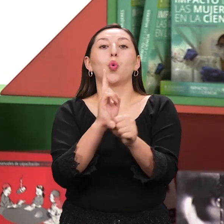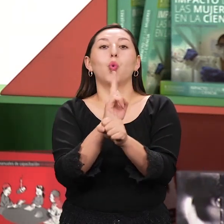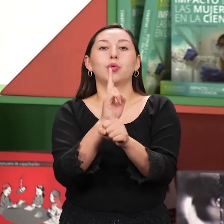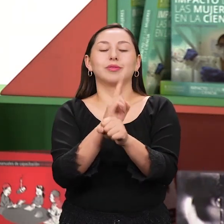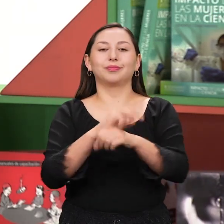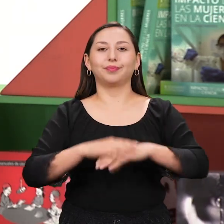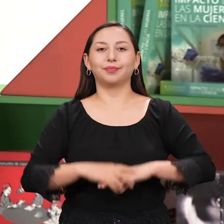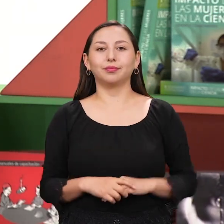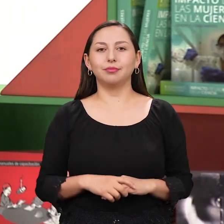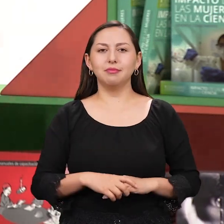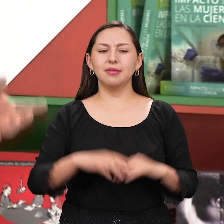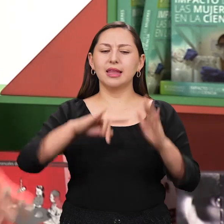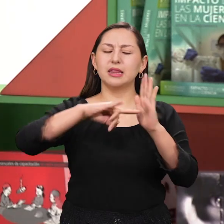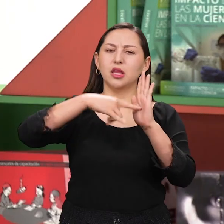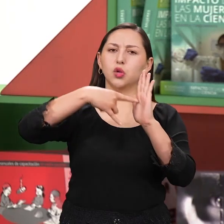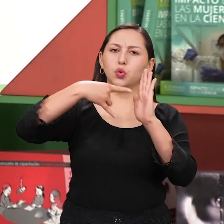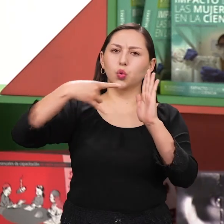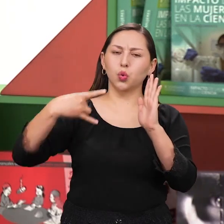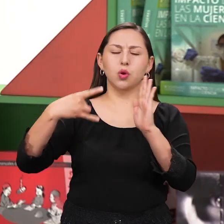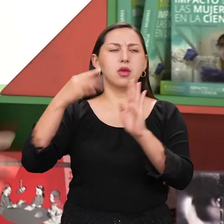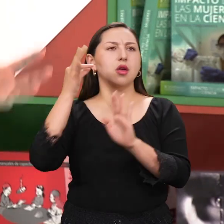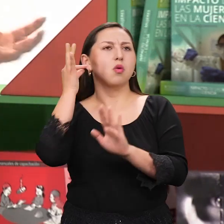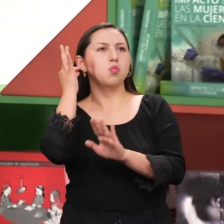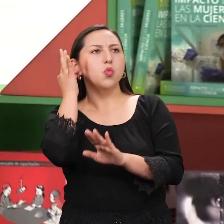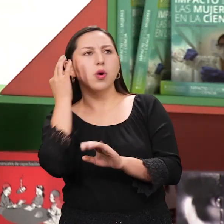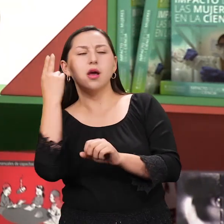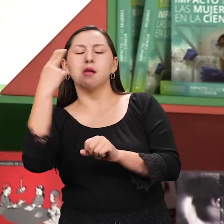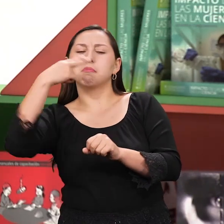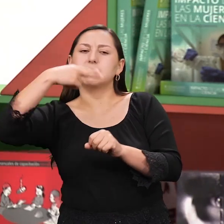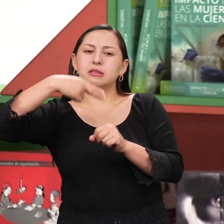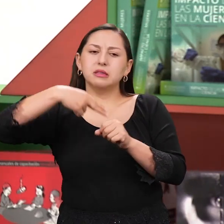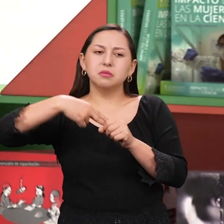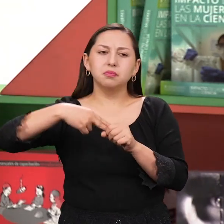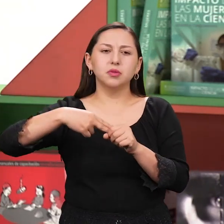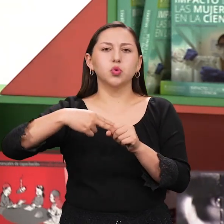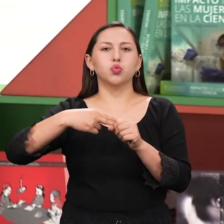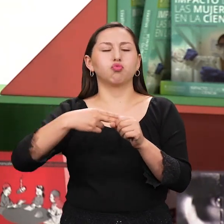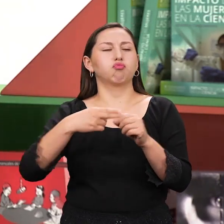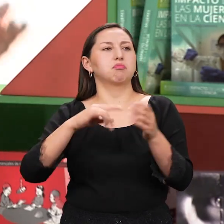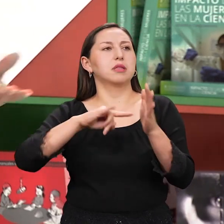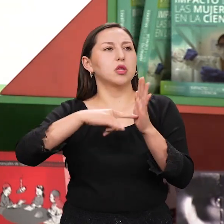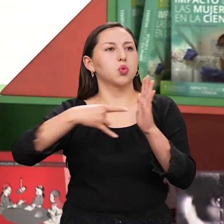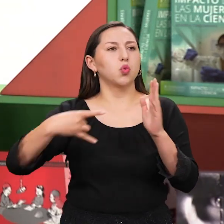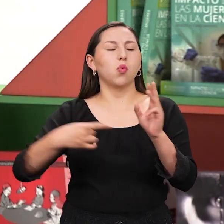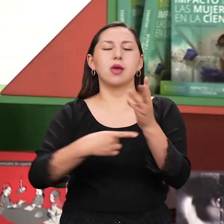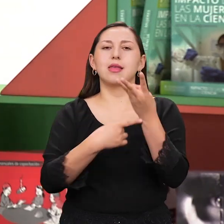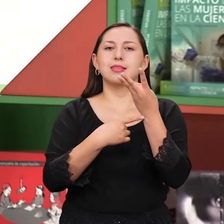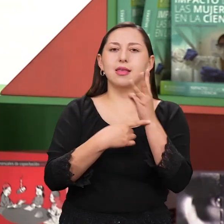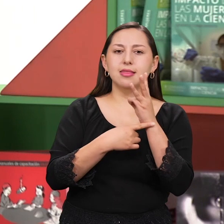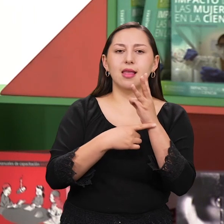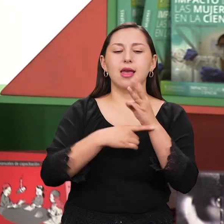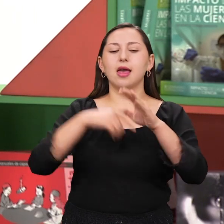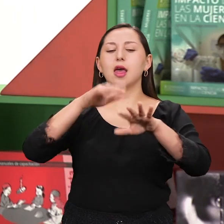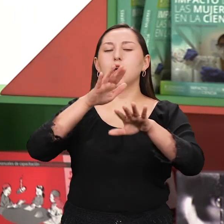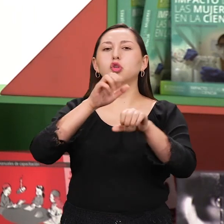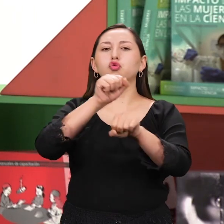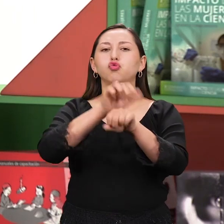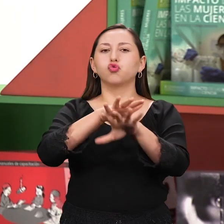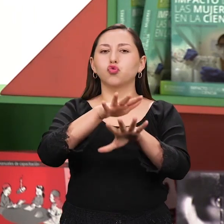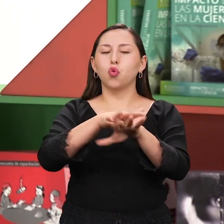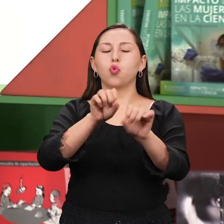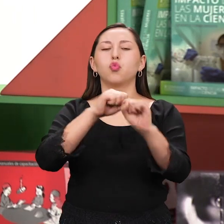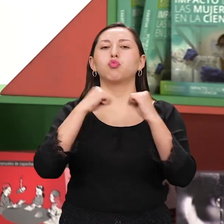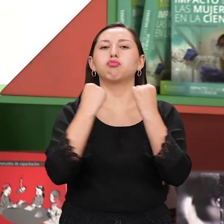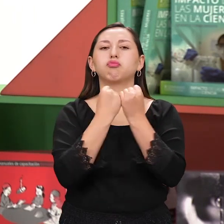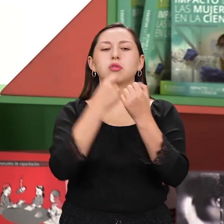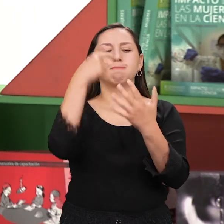digital, tecnologías, participación de la mujer. ¿Cómo se entrelazan todos estos conceptos para ahora, digamos, el tema de la